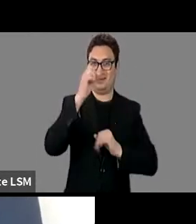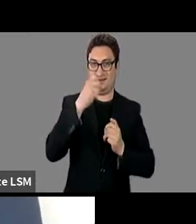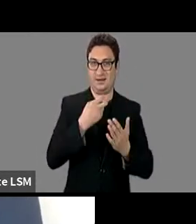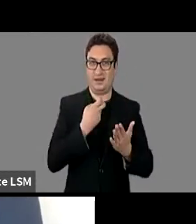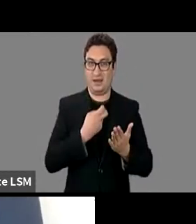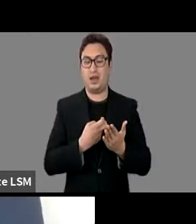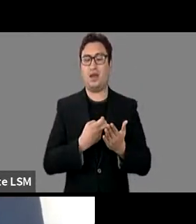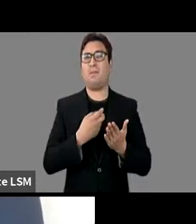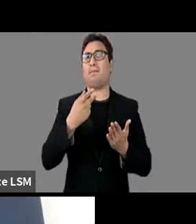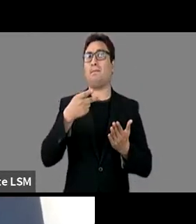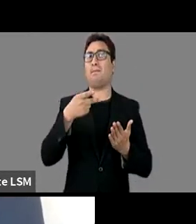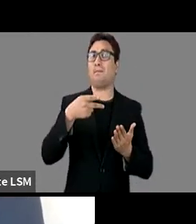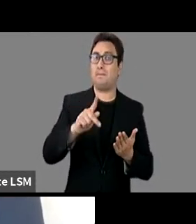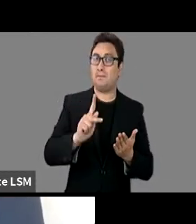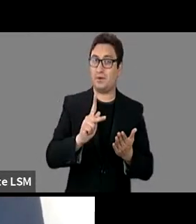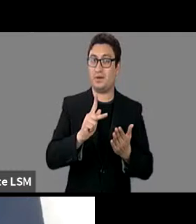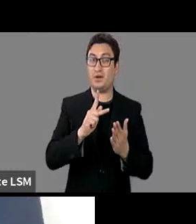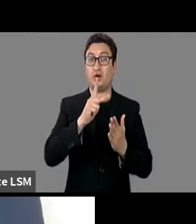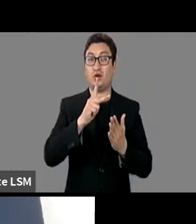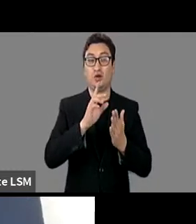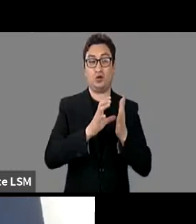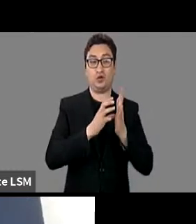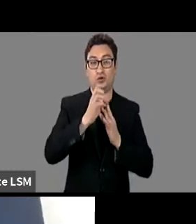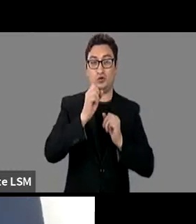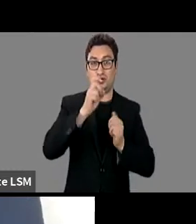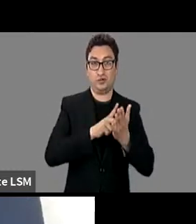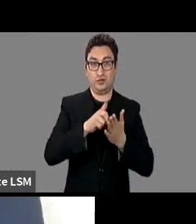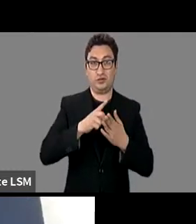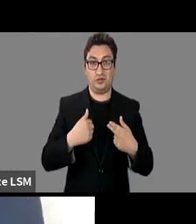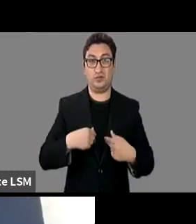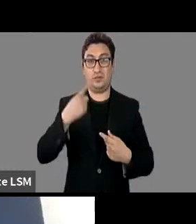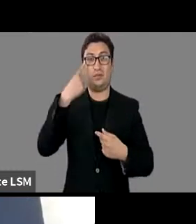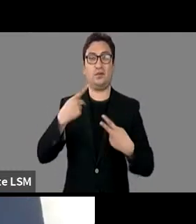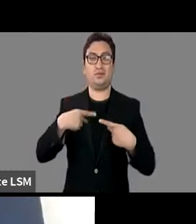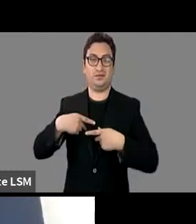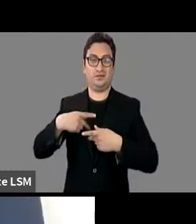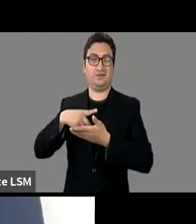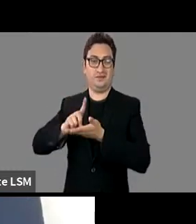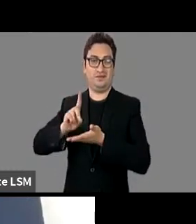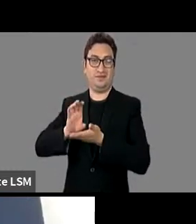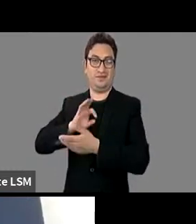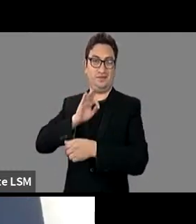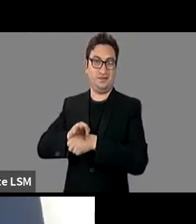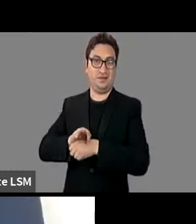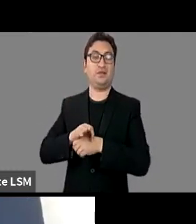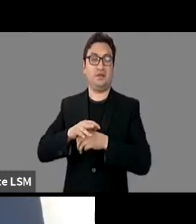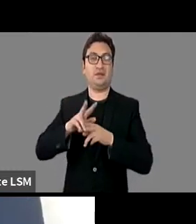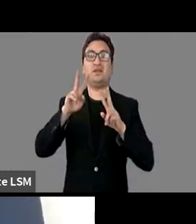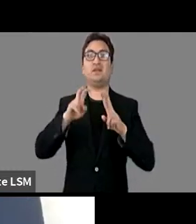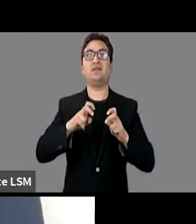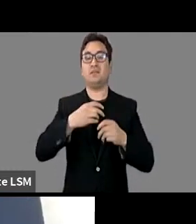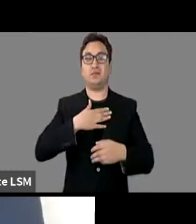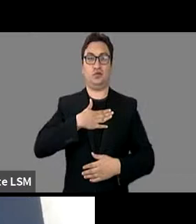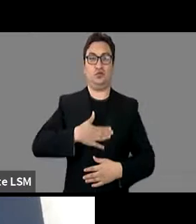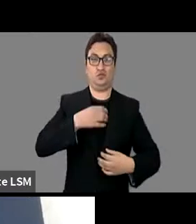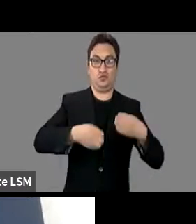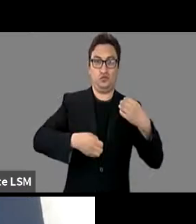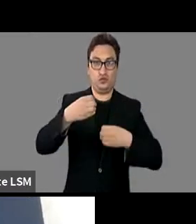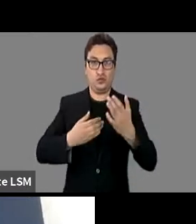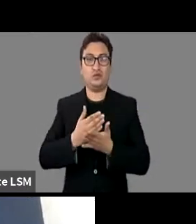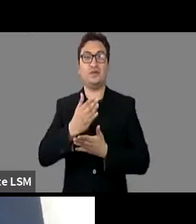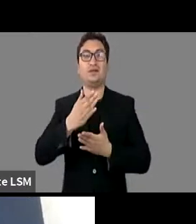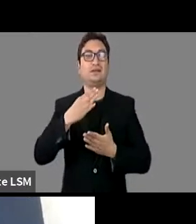reforma constitucional sobre derechos humanos para la protección de las personas con discapacidad en el acceso efectivo a la justicia, mi respuesta sería